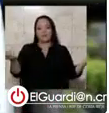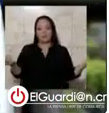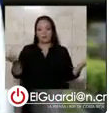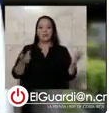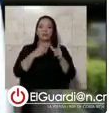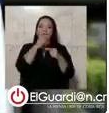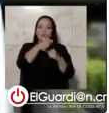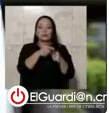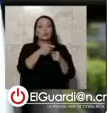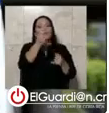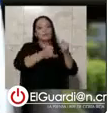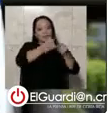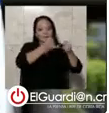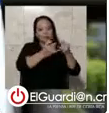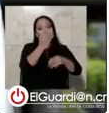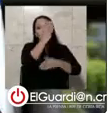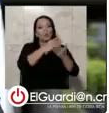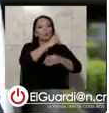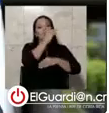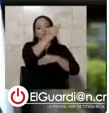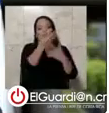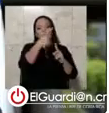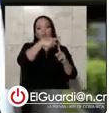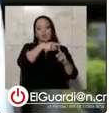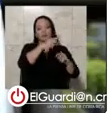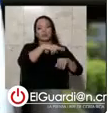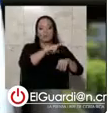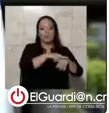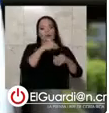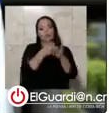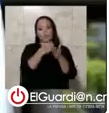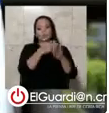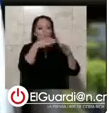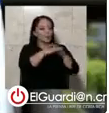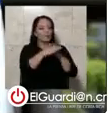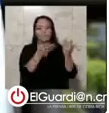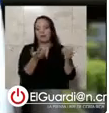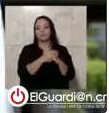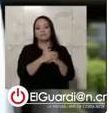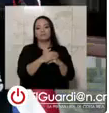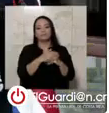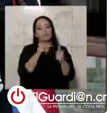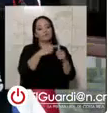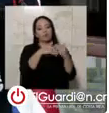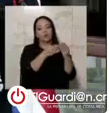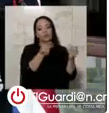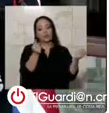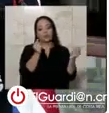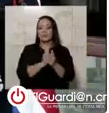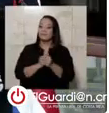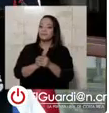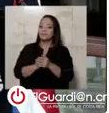limpiando eso y en algún día que los taxis normales o los taxis modernos puedan ingresar cuando todo esto esté arreglado.